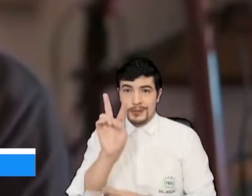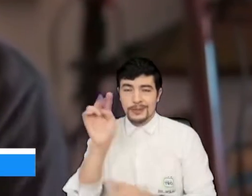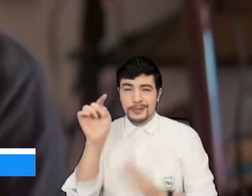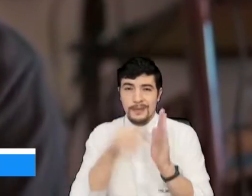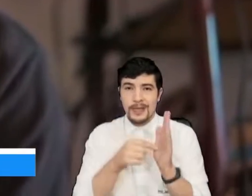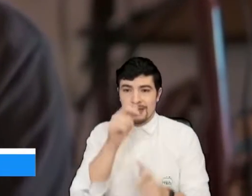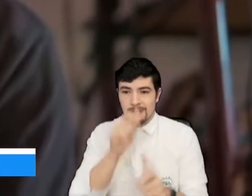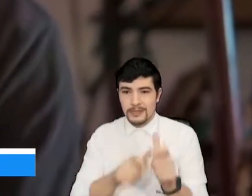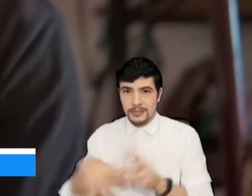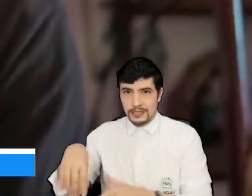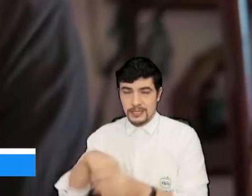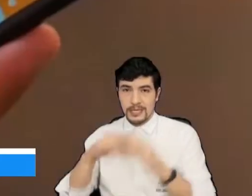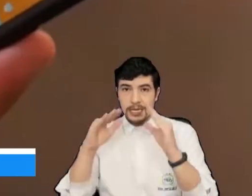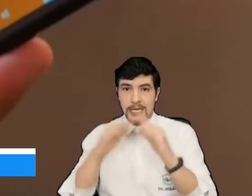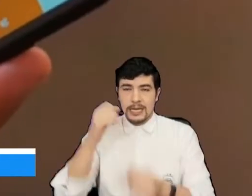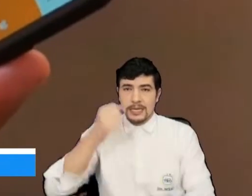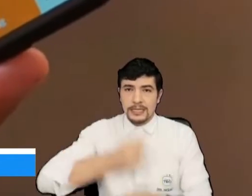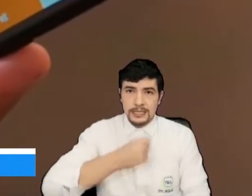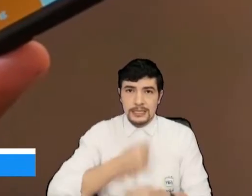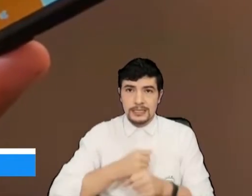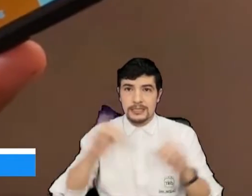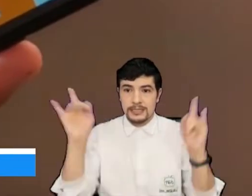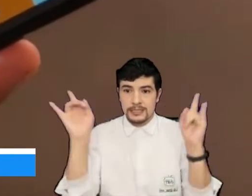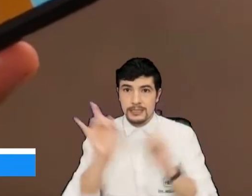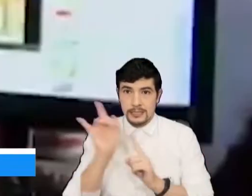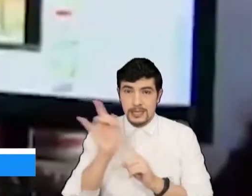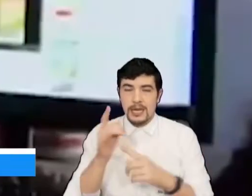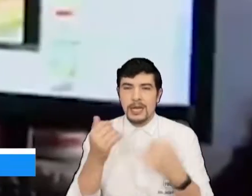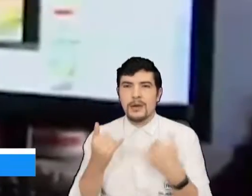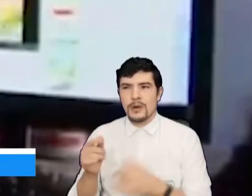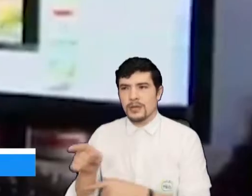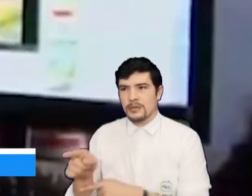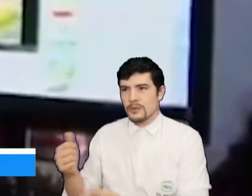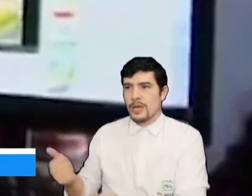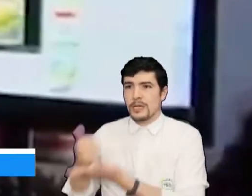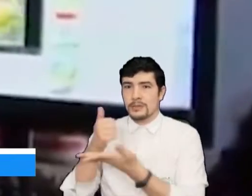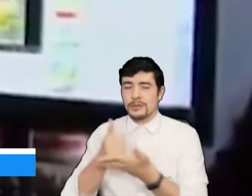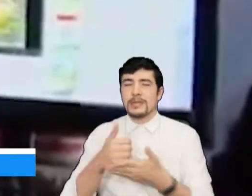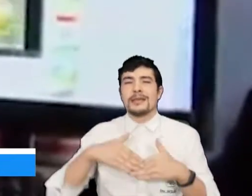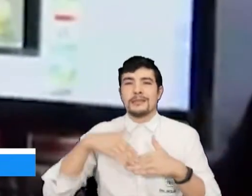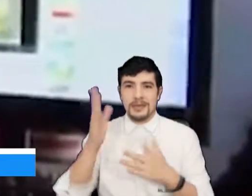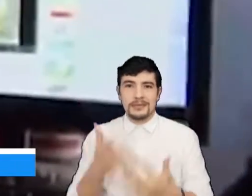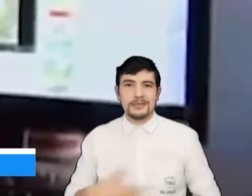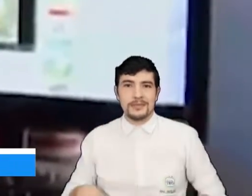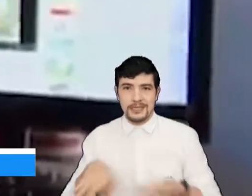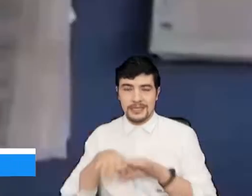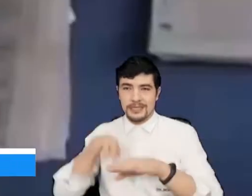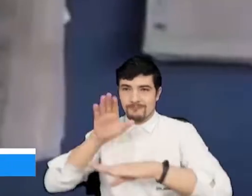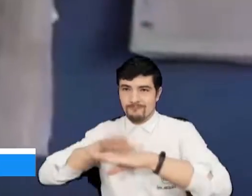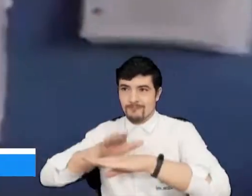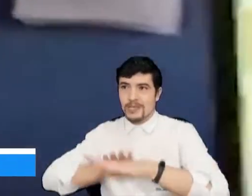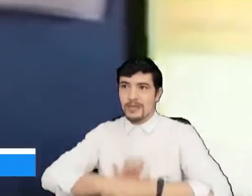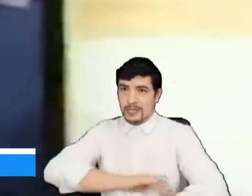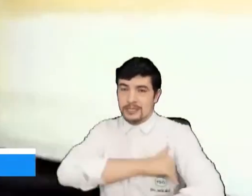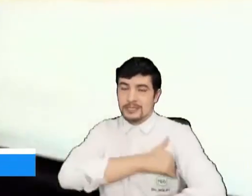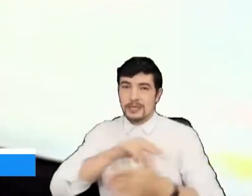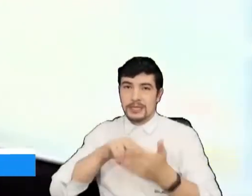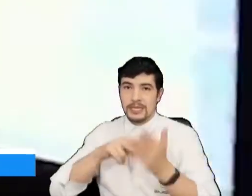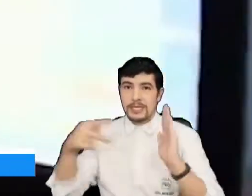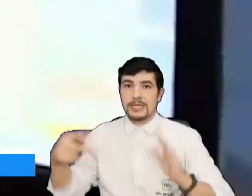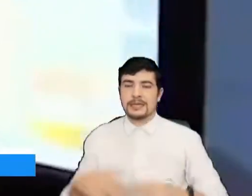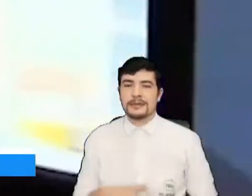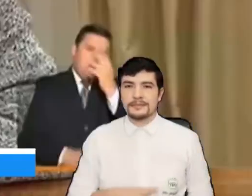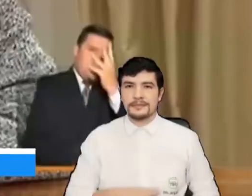están teletrabajando durante la pandemia fue una de las ayudas más significativas que anunció el Ministerio de las TIC. Son más de